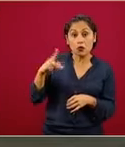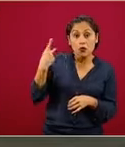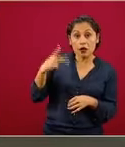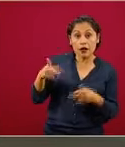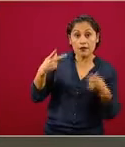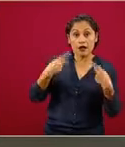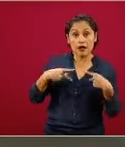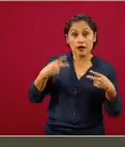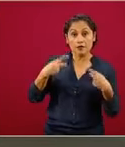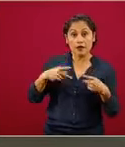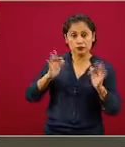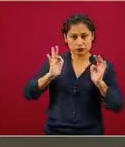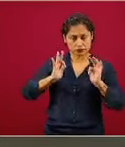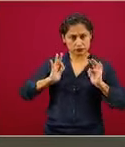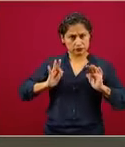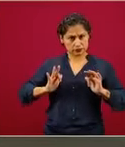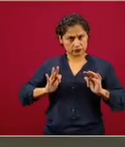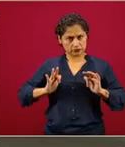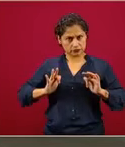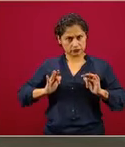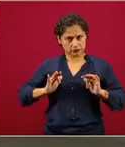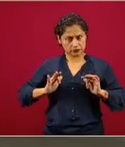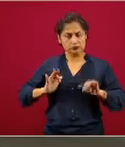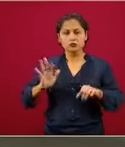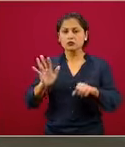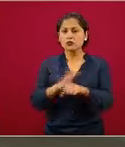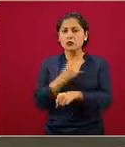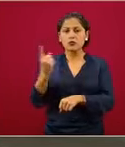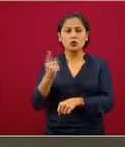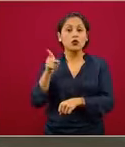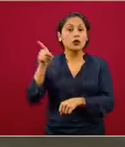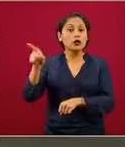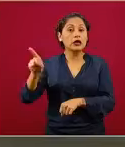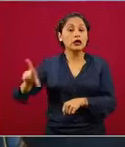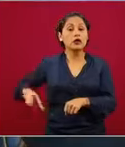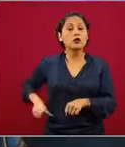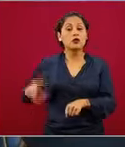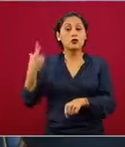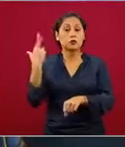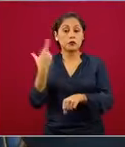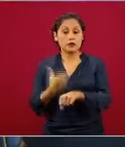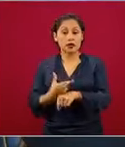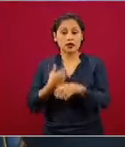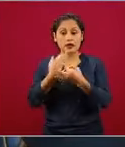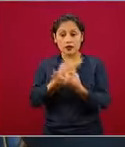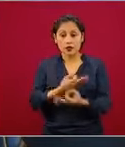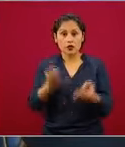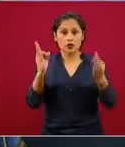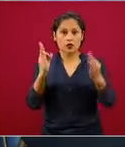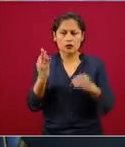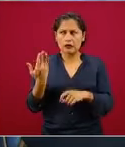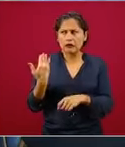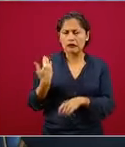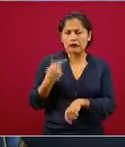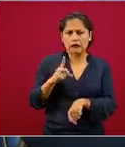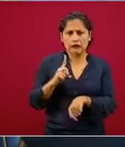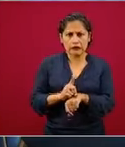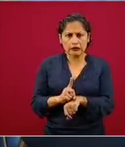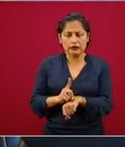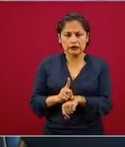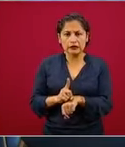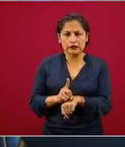que el gobernador anunció hace unos días